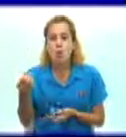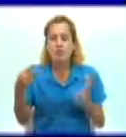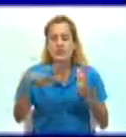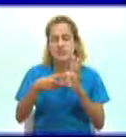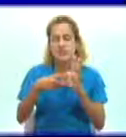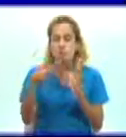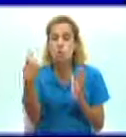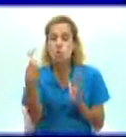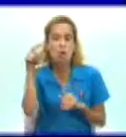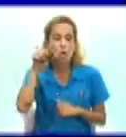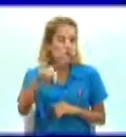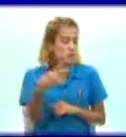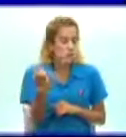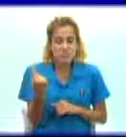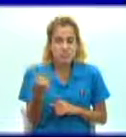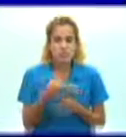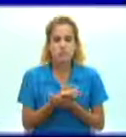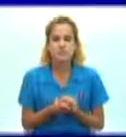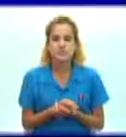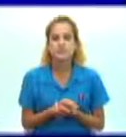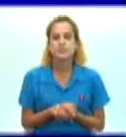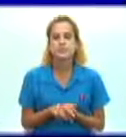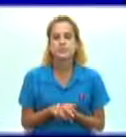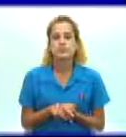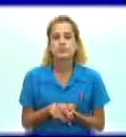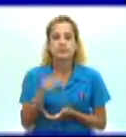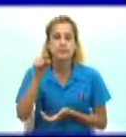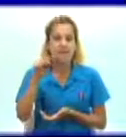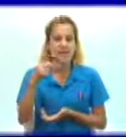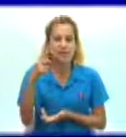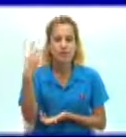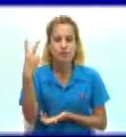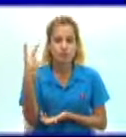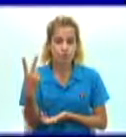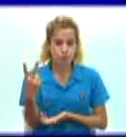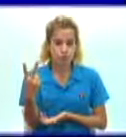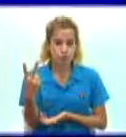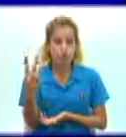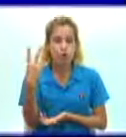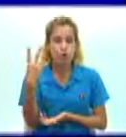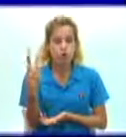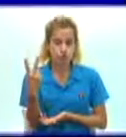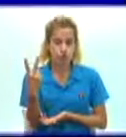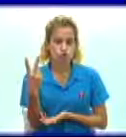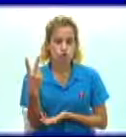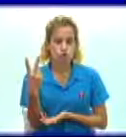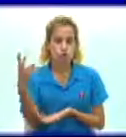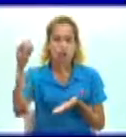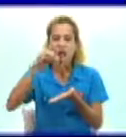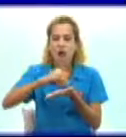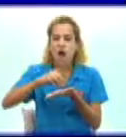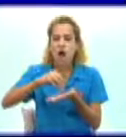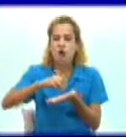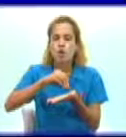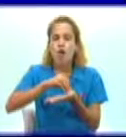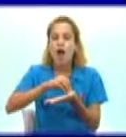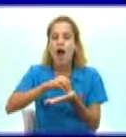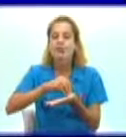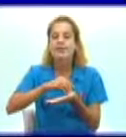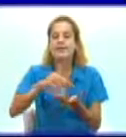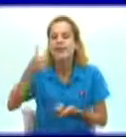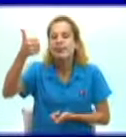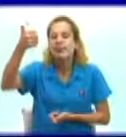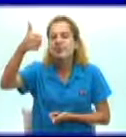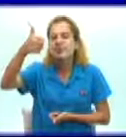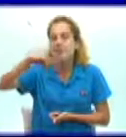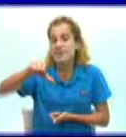En este caso, el dígito que es primo y par a la vez es 2, y el 2 ocupa el lugar de las 10 milésimas.